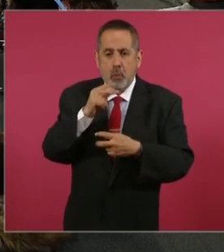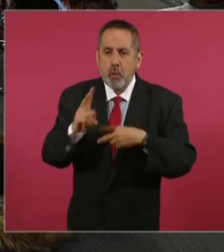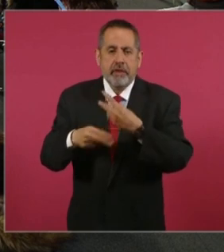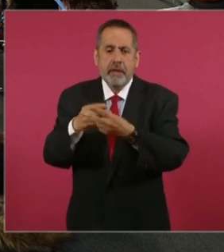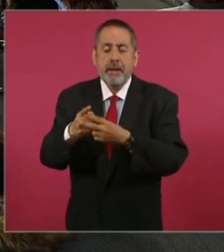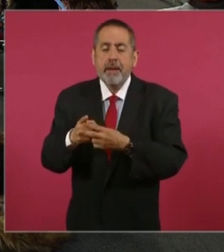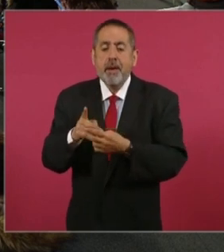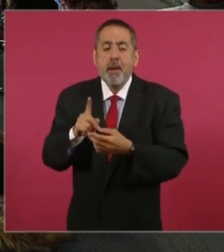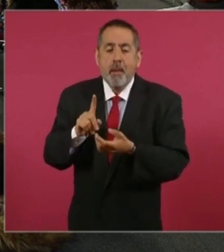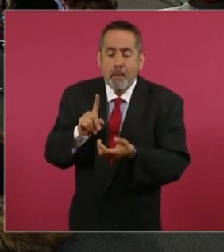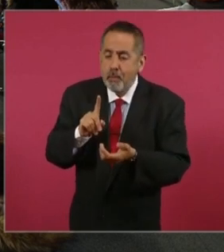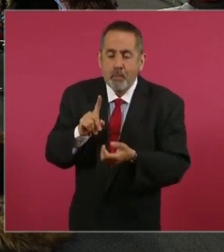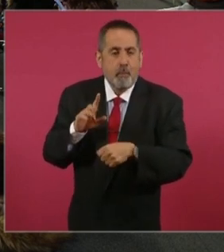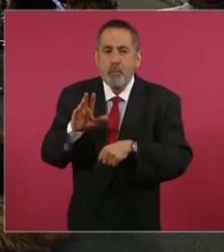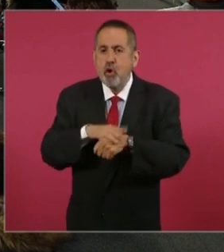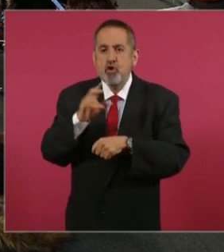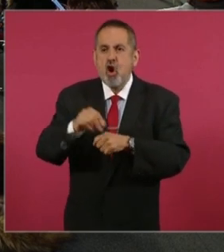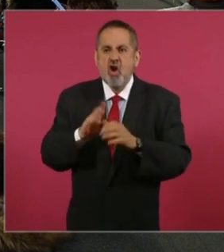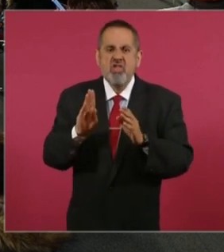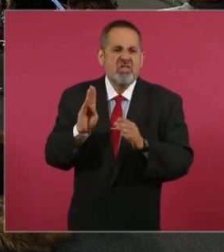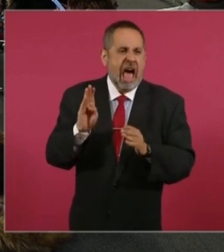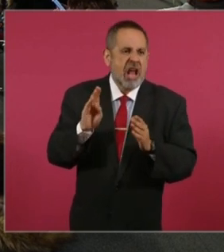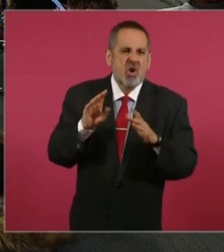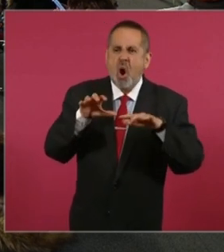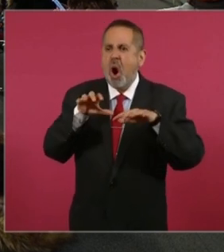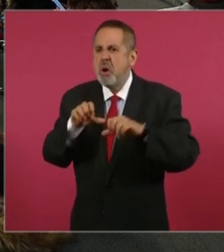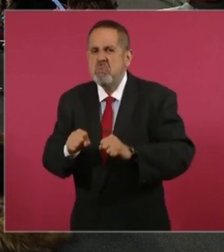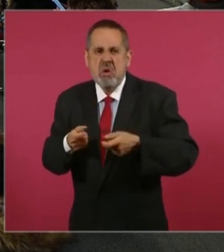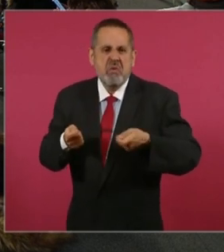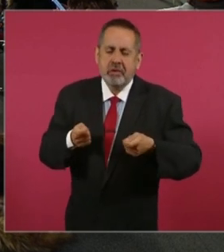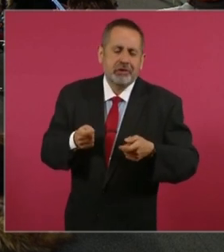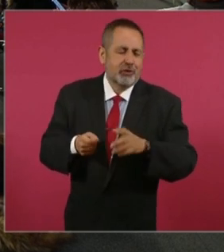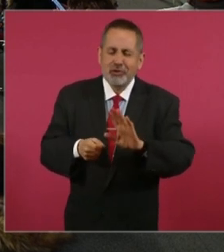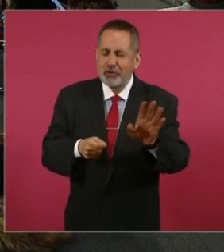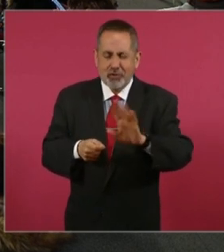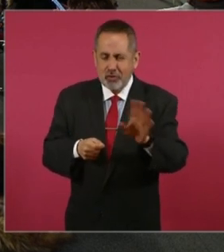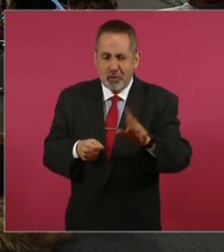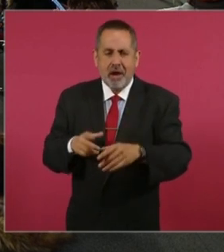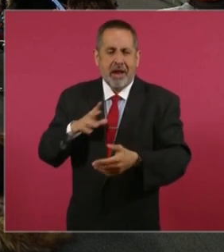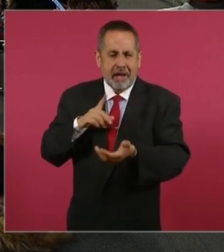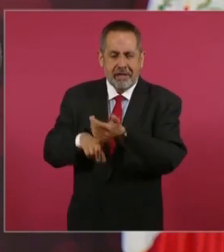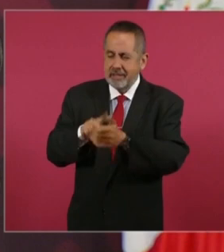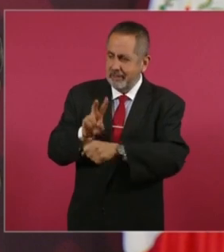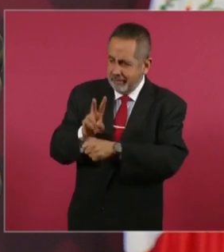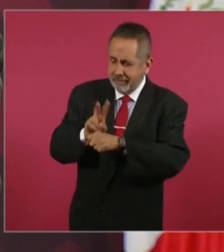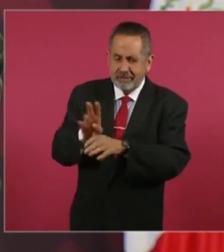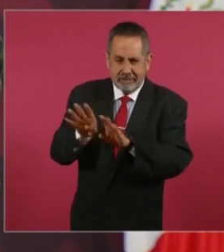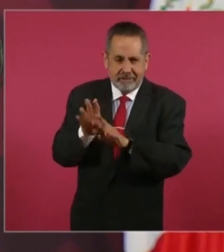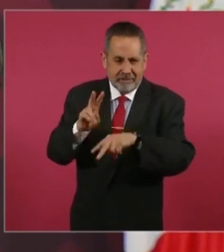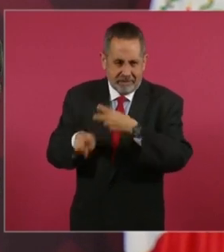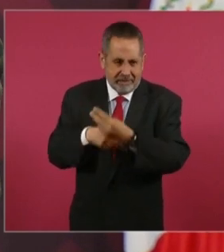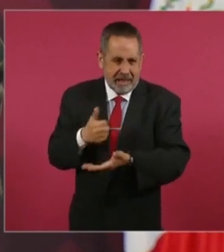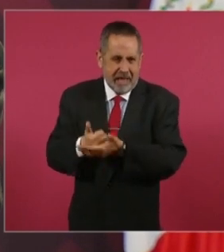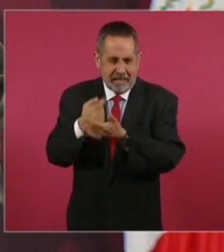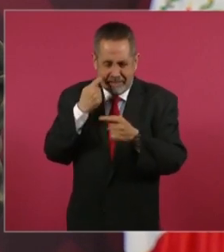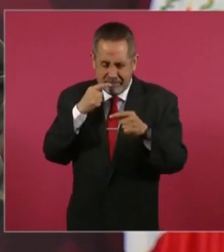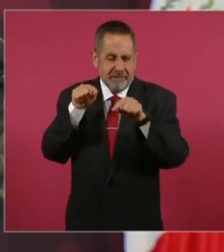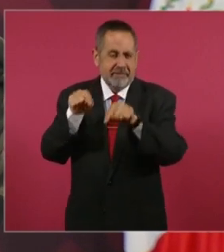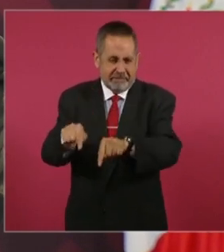ir pero no quiere decir que no haya vigilancia ahí hay